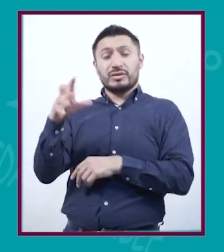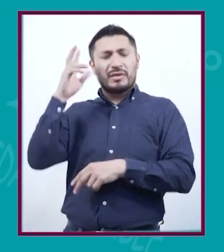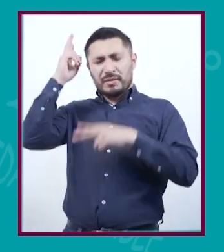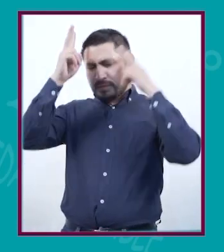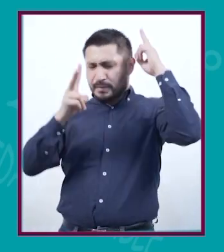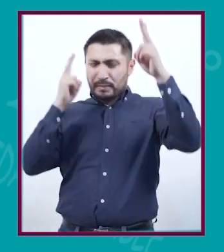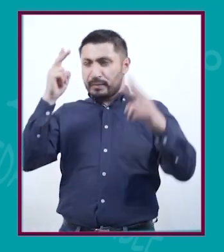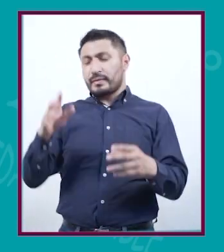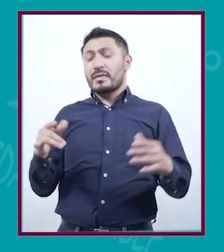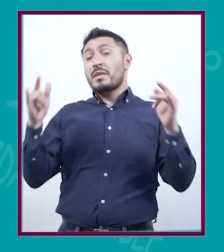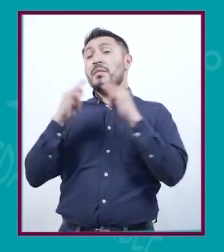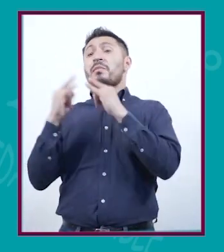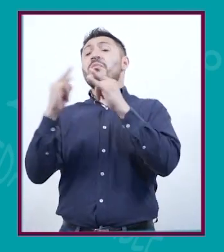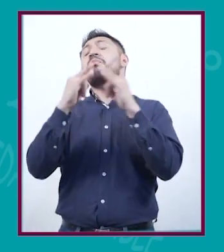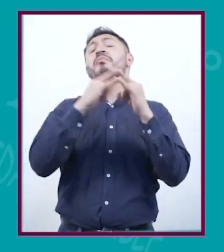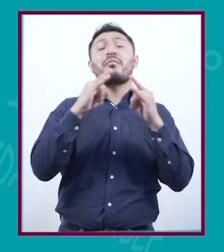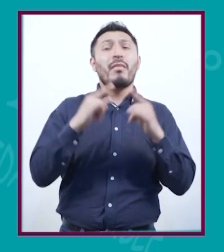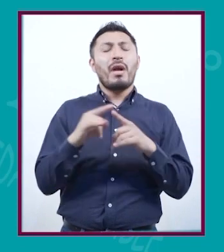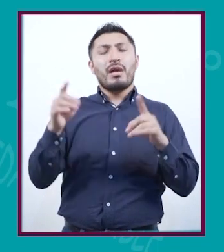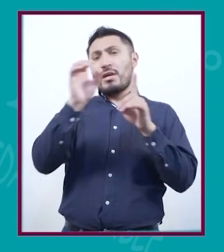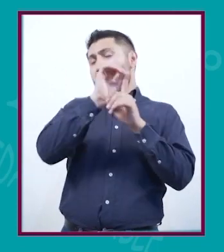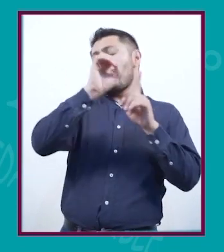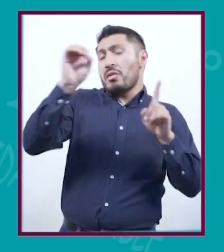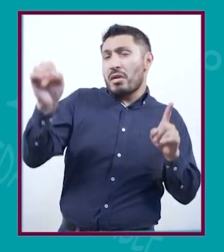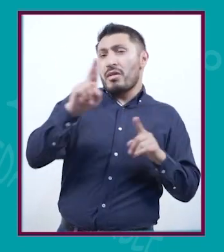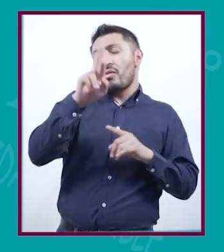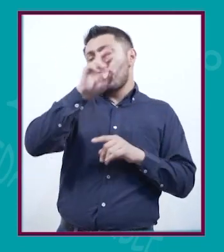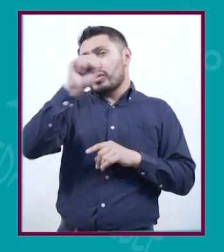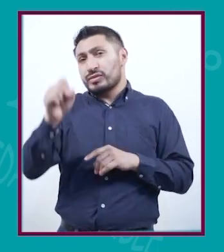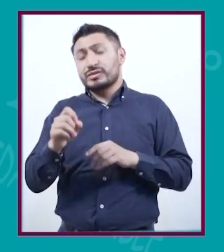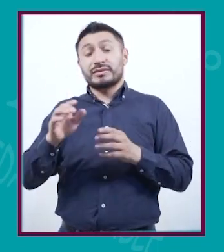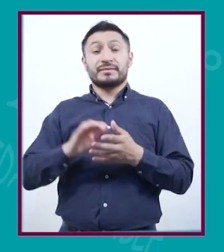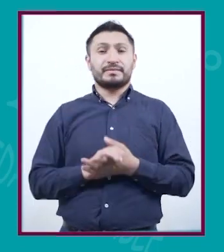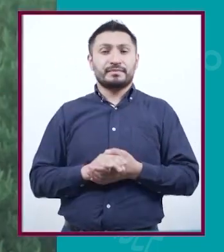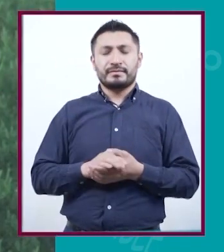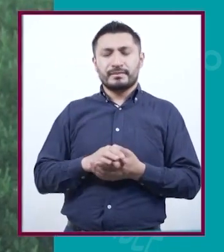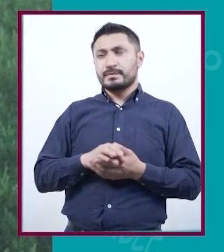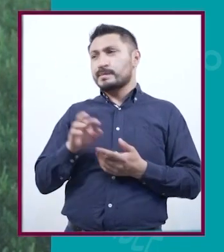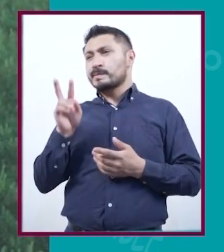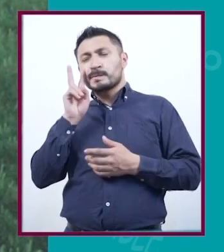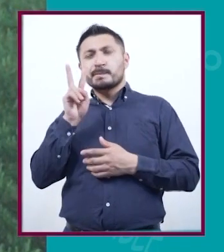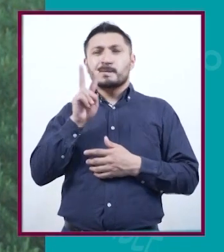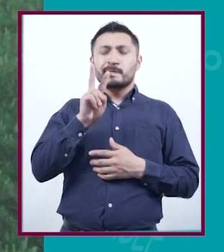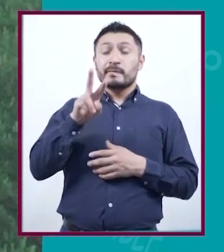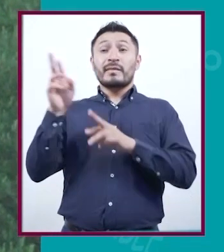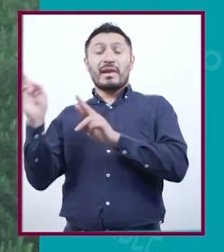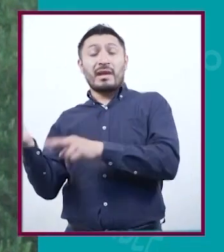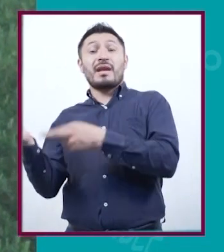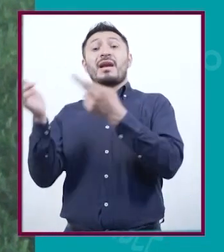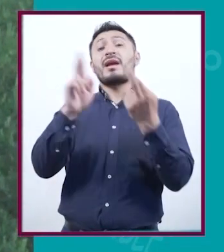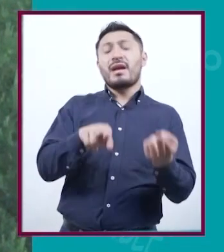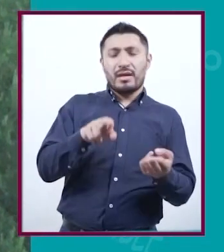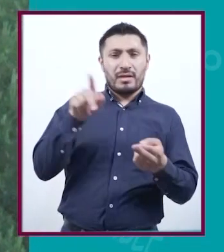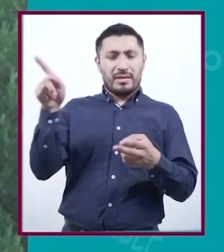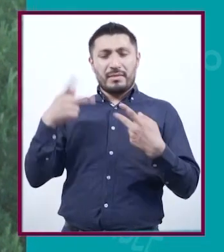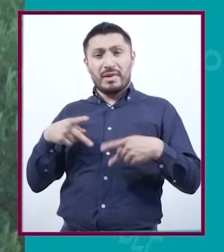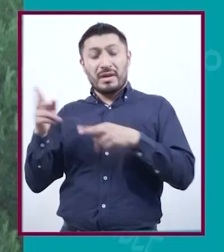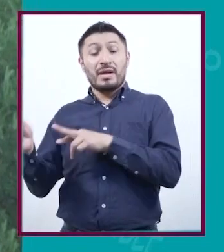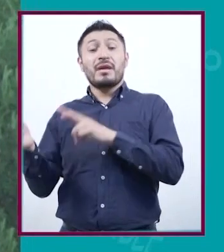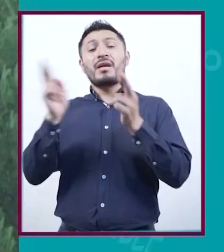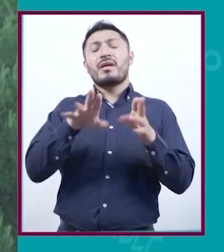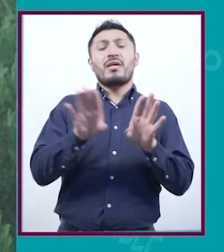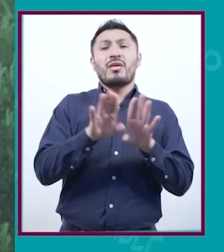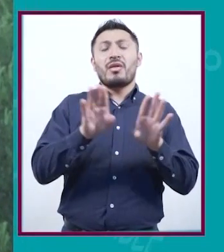campamento de Artek de Pioneros, organización soviética equivalente a los Boy Scouts, quienes le obsequiaron una talla de